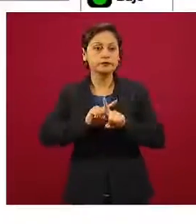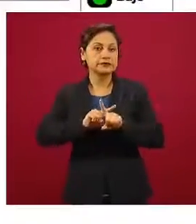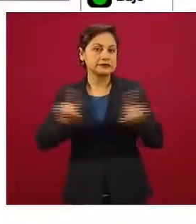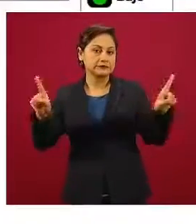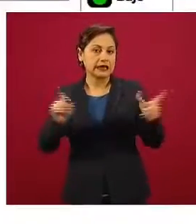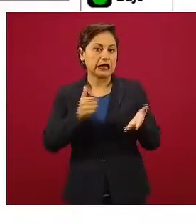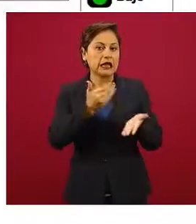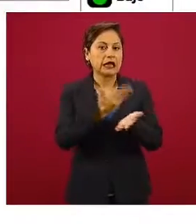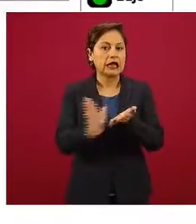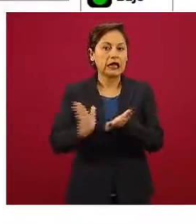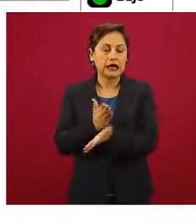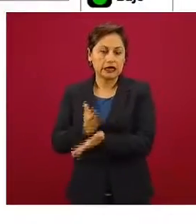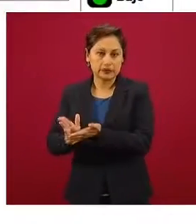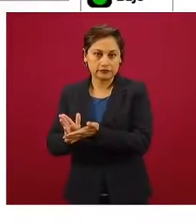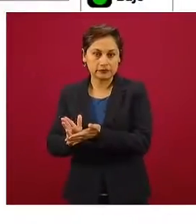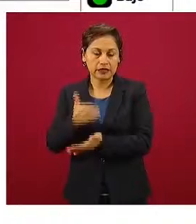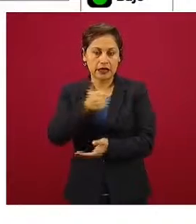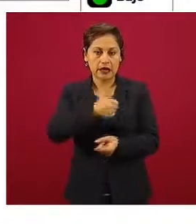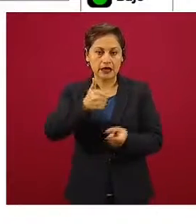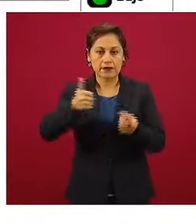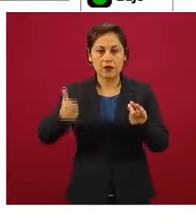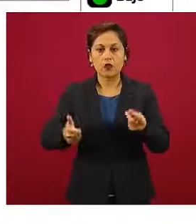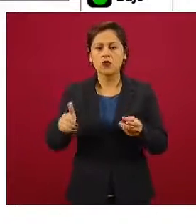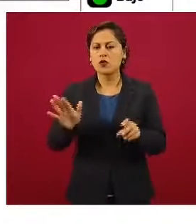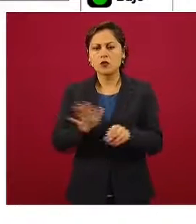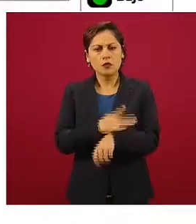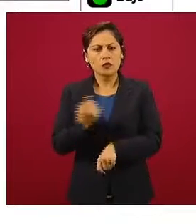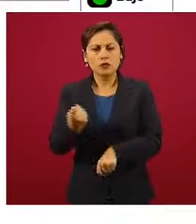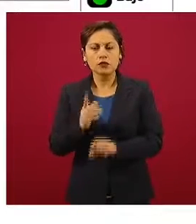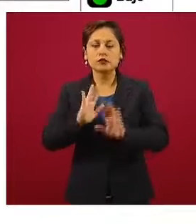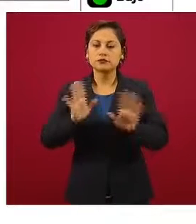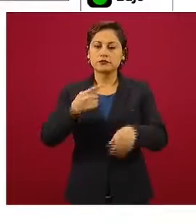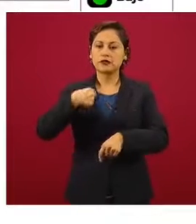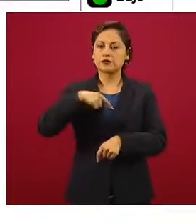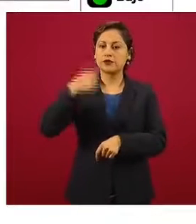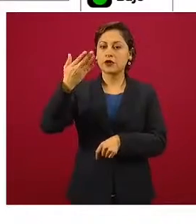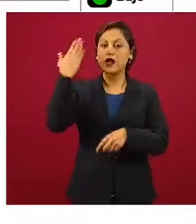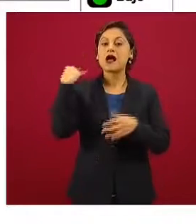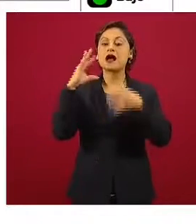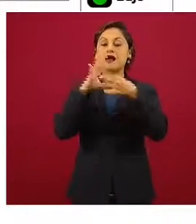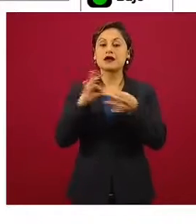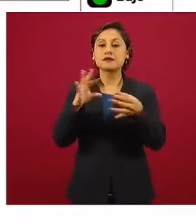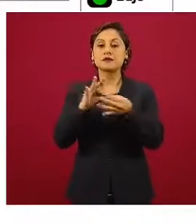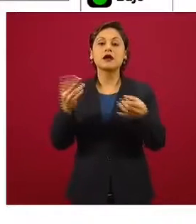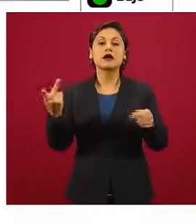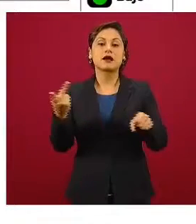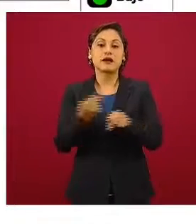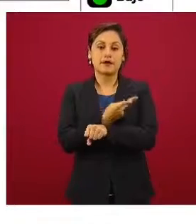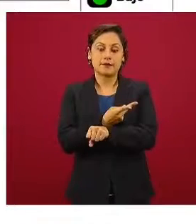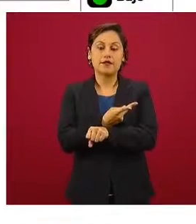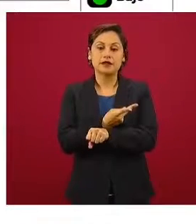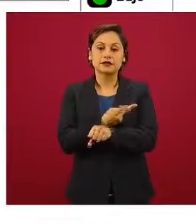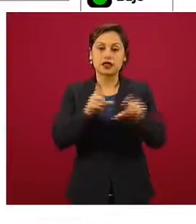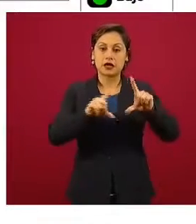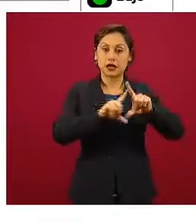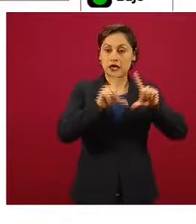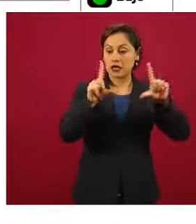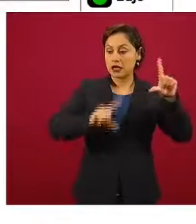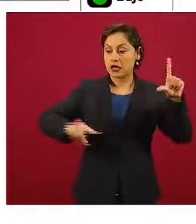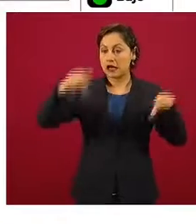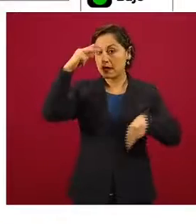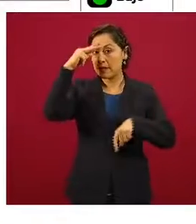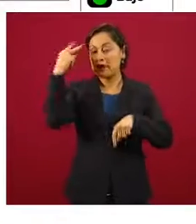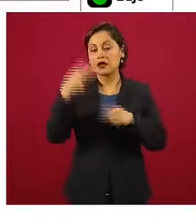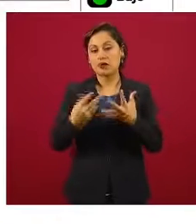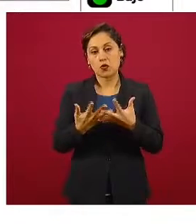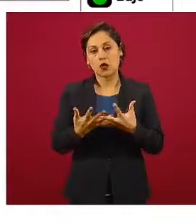como hemos comentado desde hace varias semanas, los países que son geográficamente extensos, como México, como